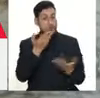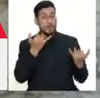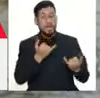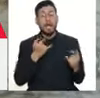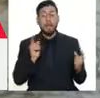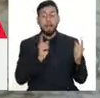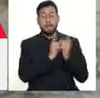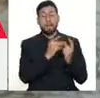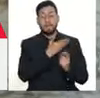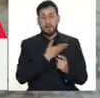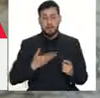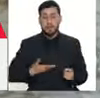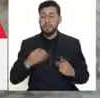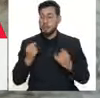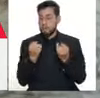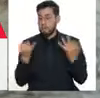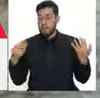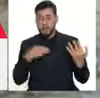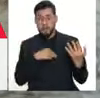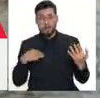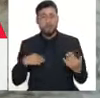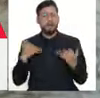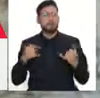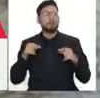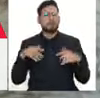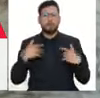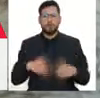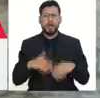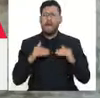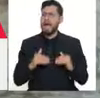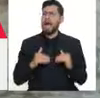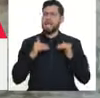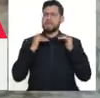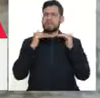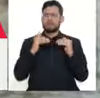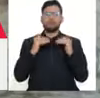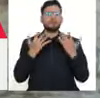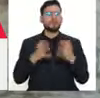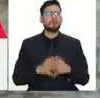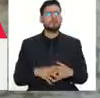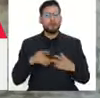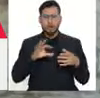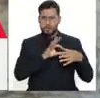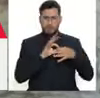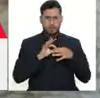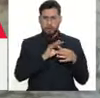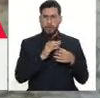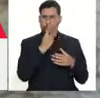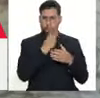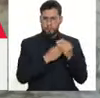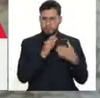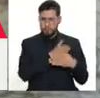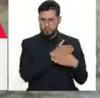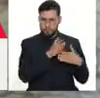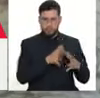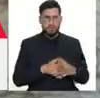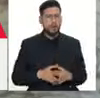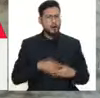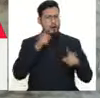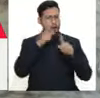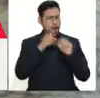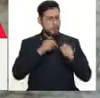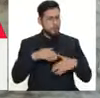Encuentro Presidencial y Gabinete Binacional es la instancia de más alto nivel de la relación bilateral, con el